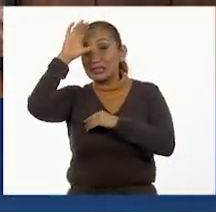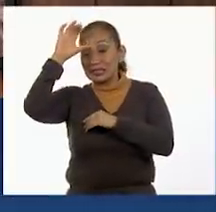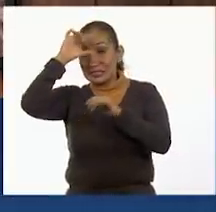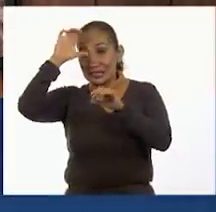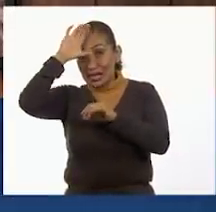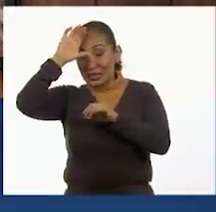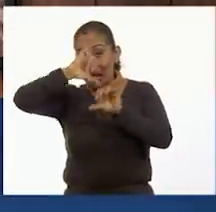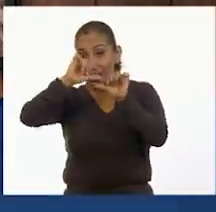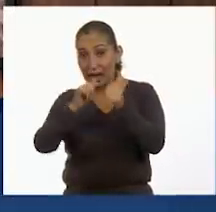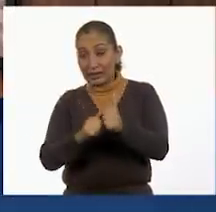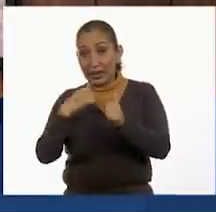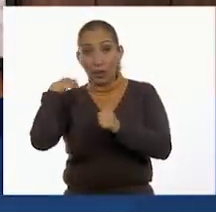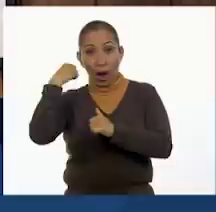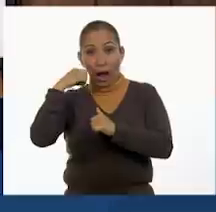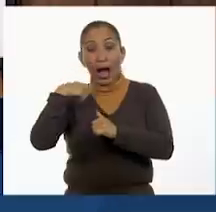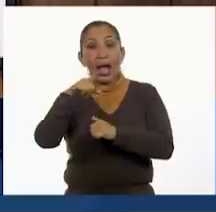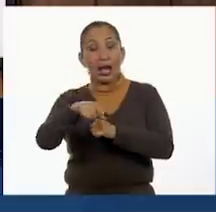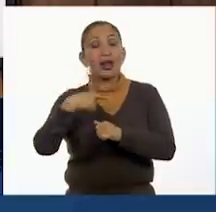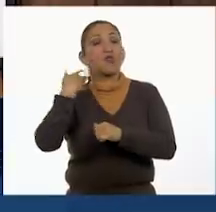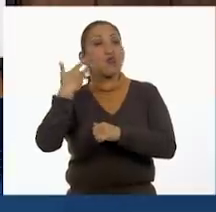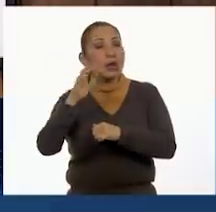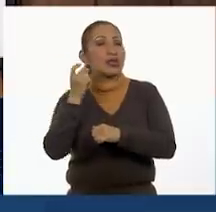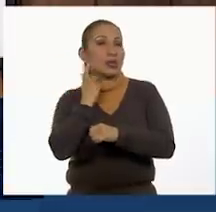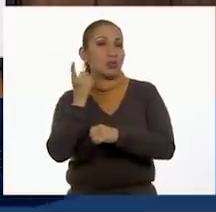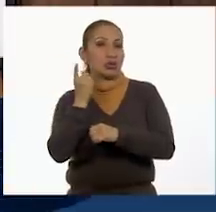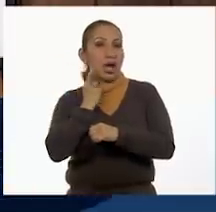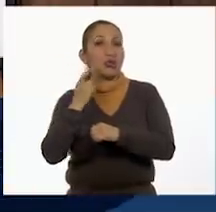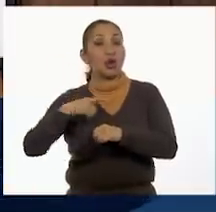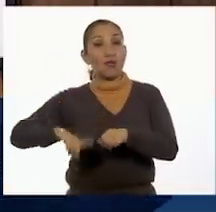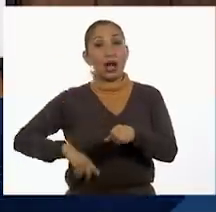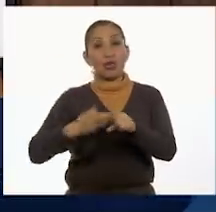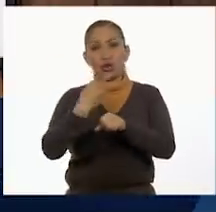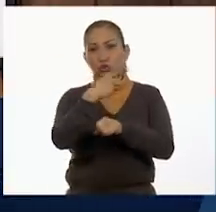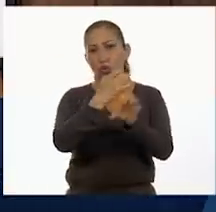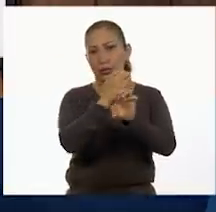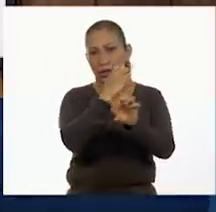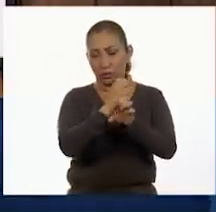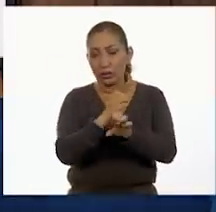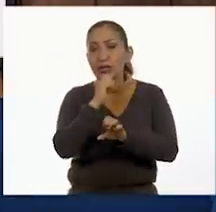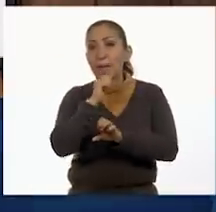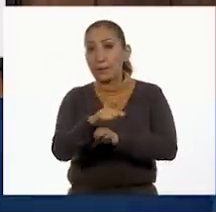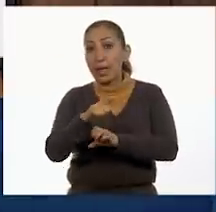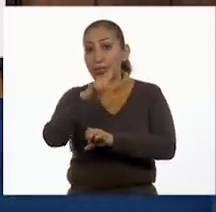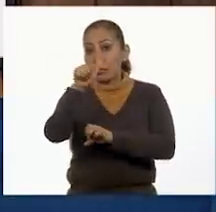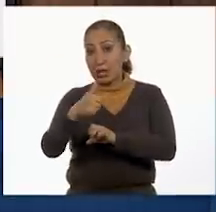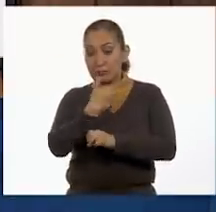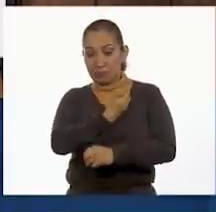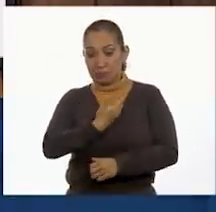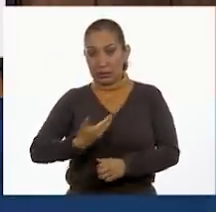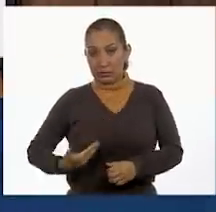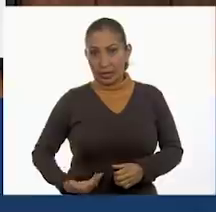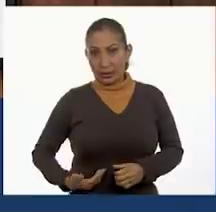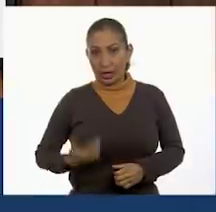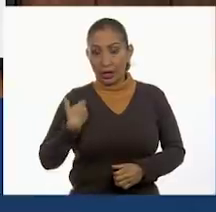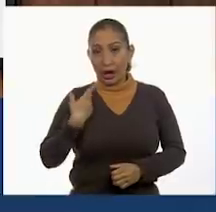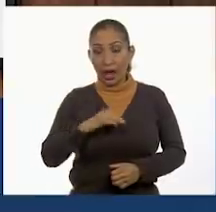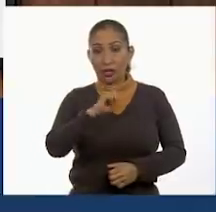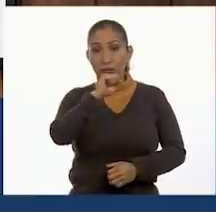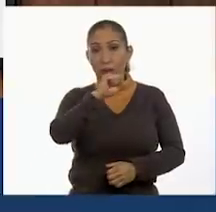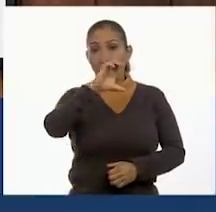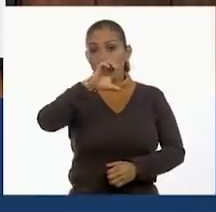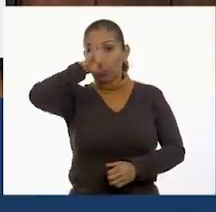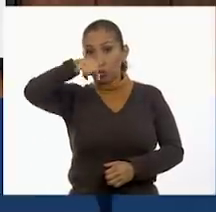Oaxaca. Fue diputado y gobernador de su estado natal. Además, ocupó el cargo de presidente de la Suprema